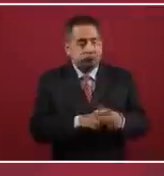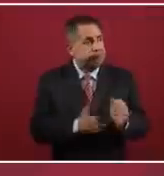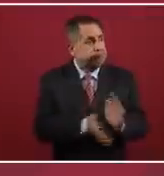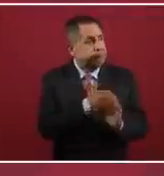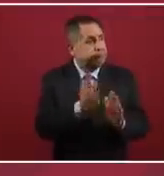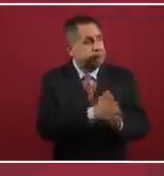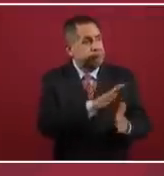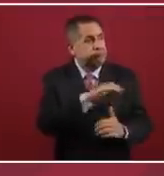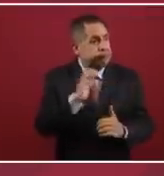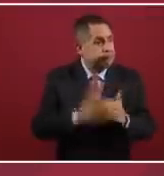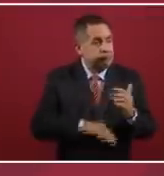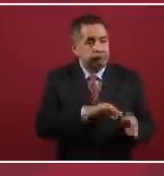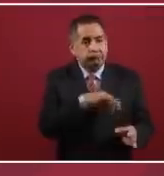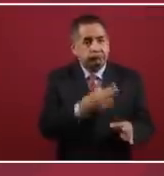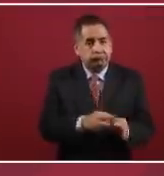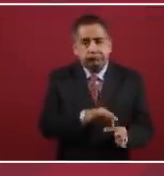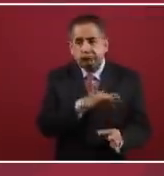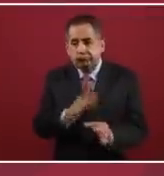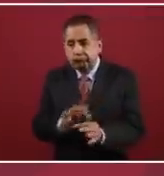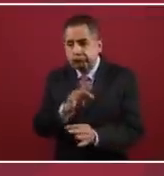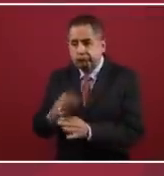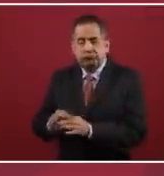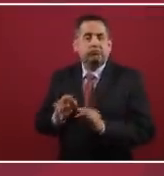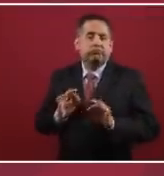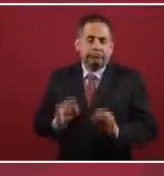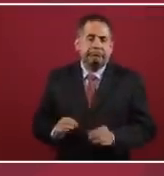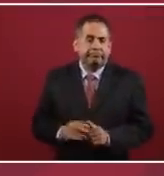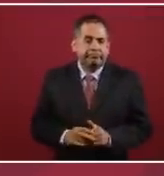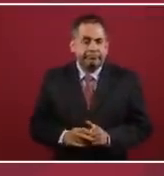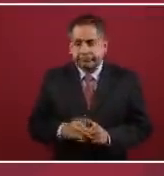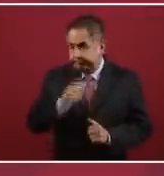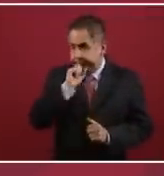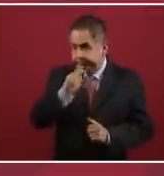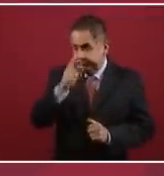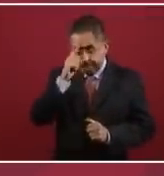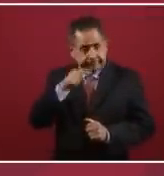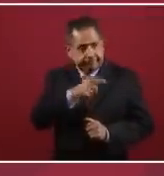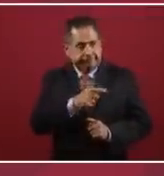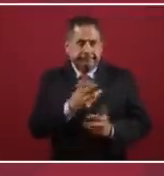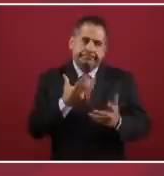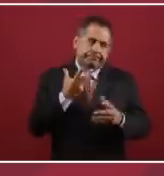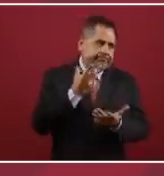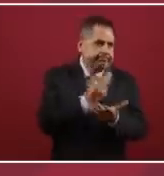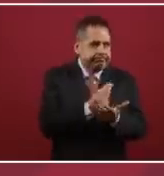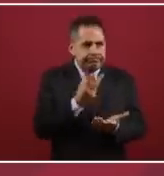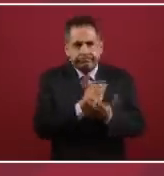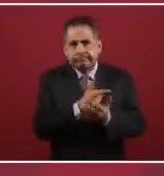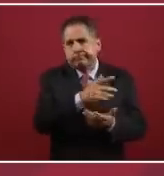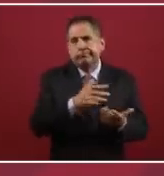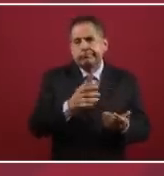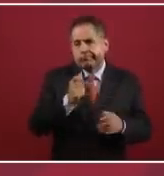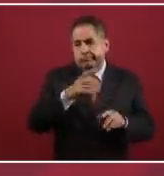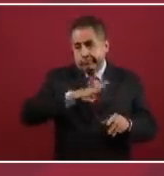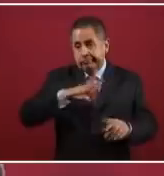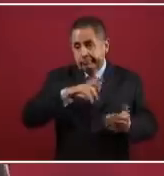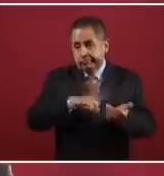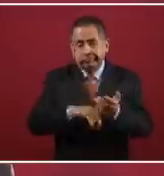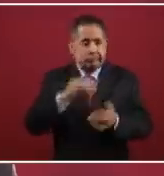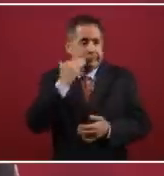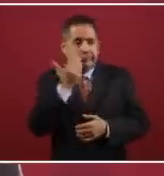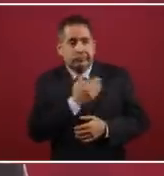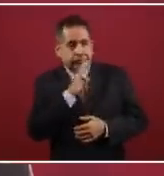hospitales y también para reparar los que ya existen. Estuvimos